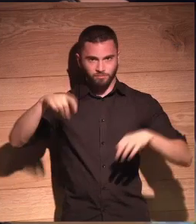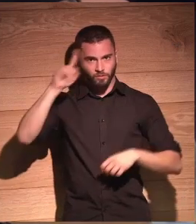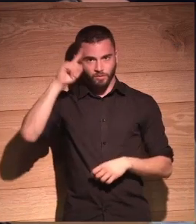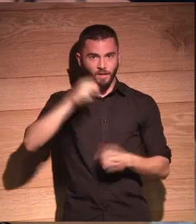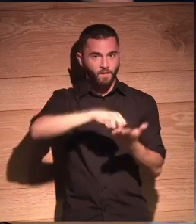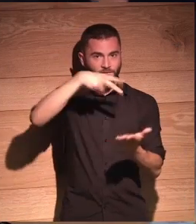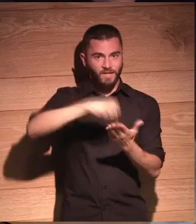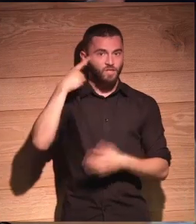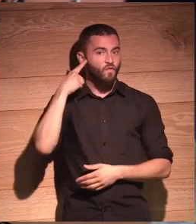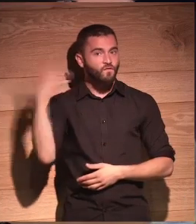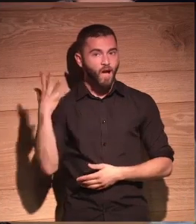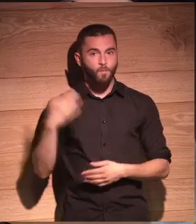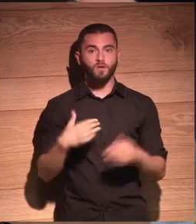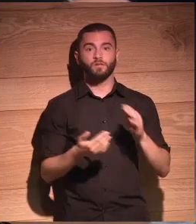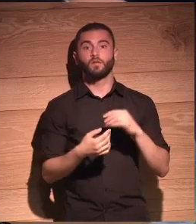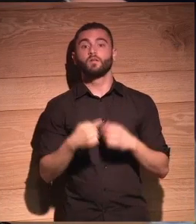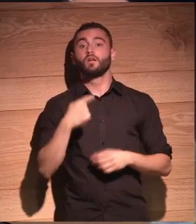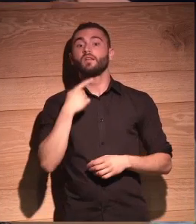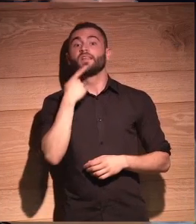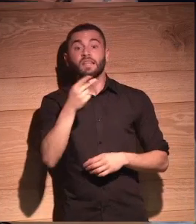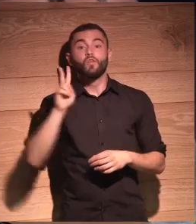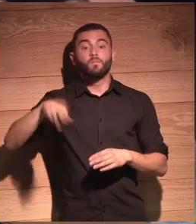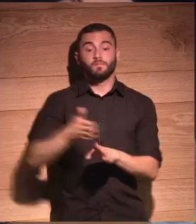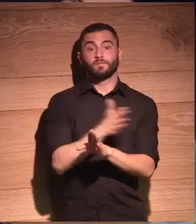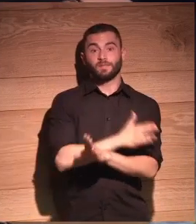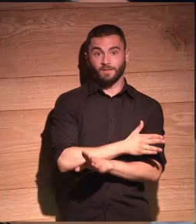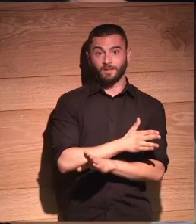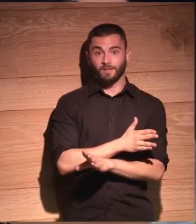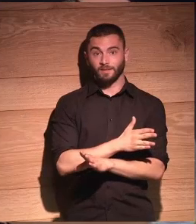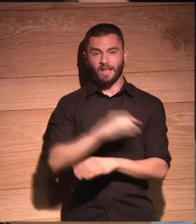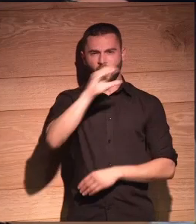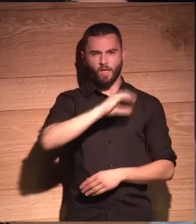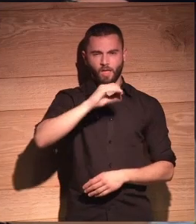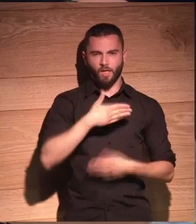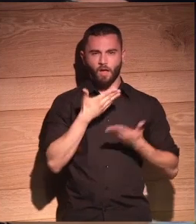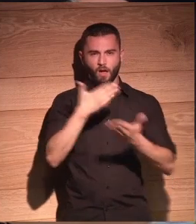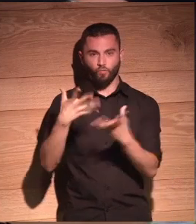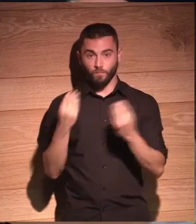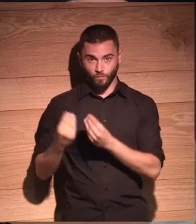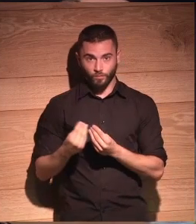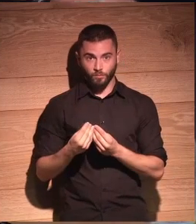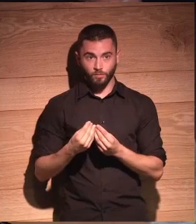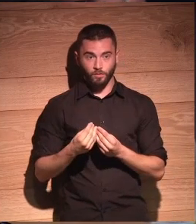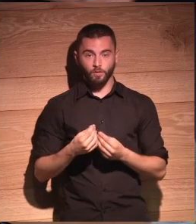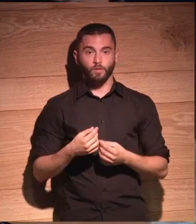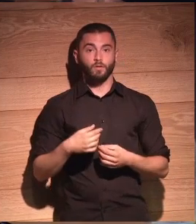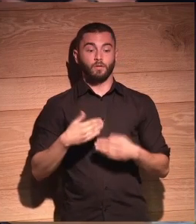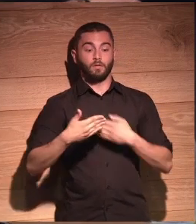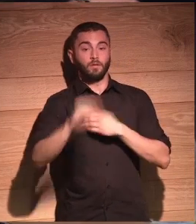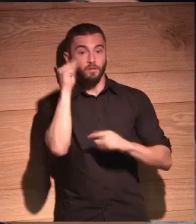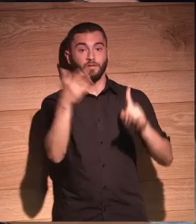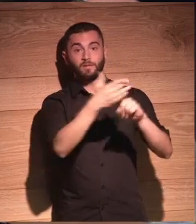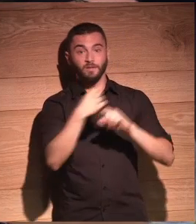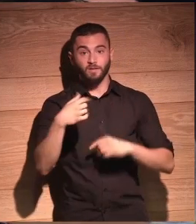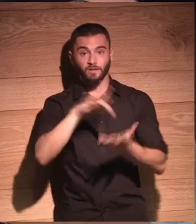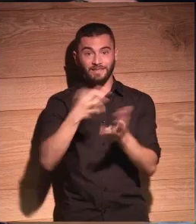que predijo, un físico bueno, o sea, que hizo muchas contribuciones a la ciencia, que hizo una predicción errónea, como muchas veces